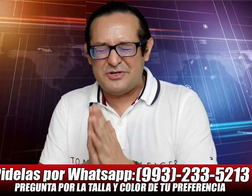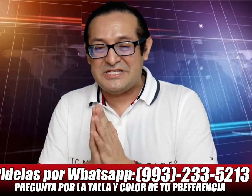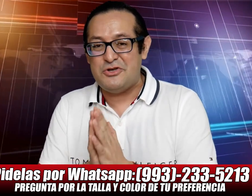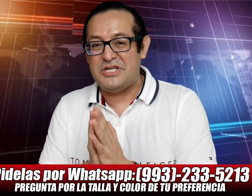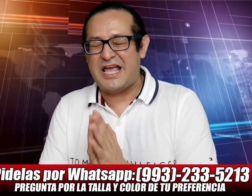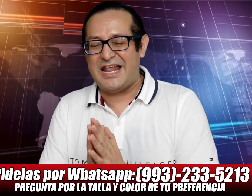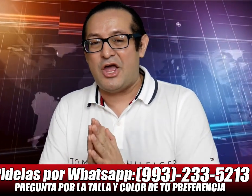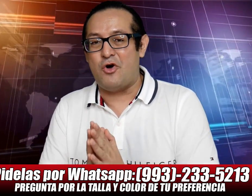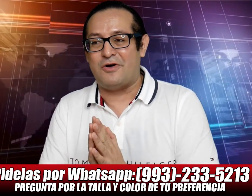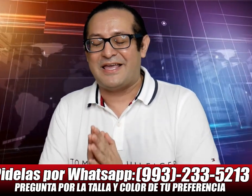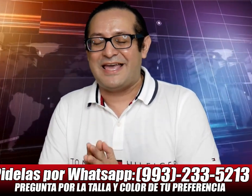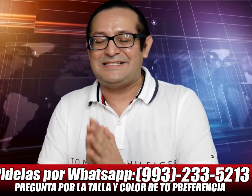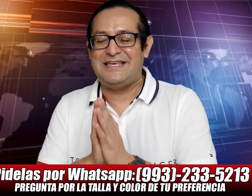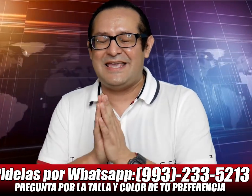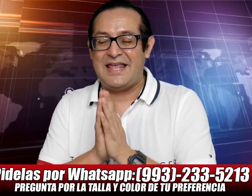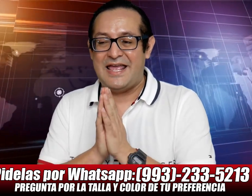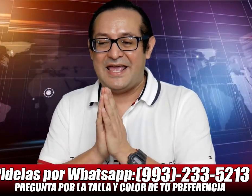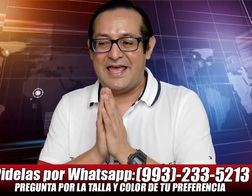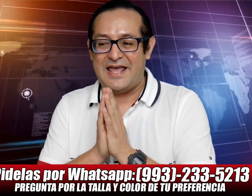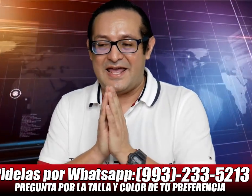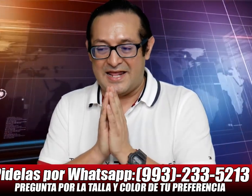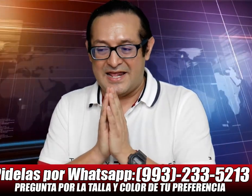lo cierto es que yo sí creo que si